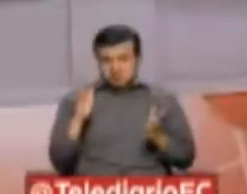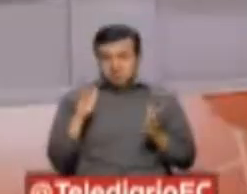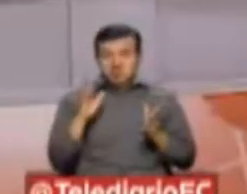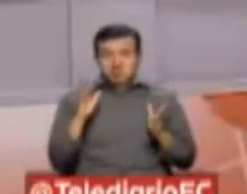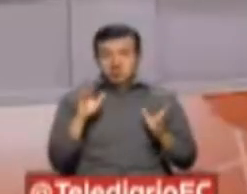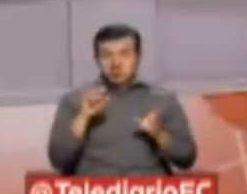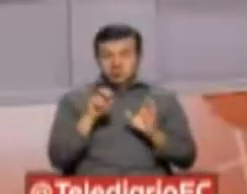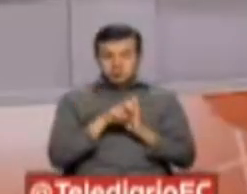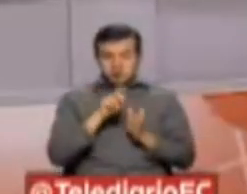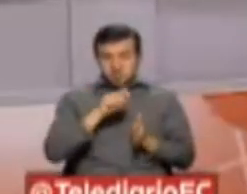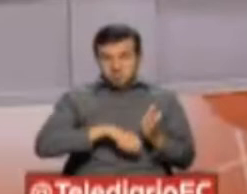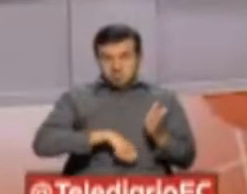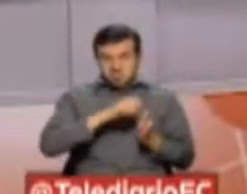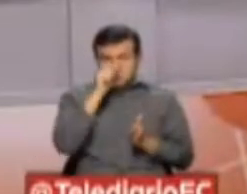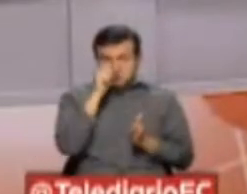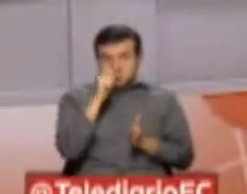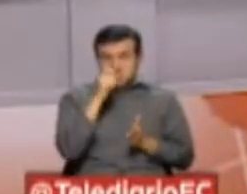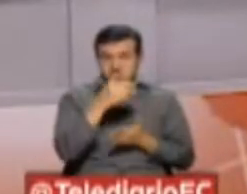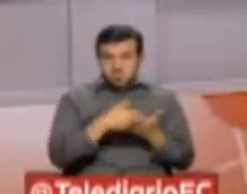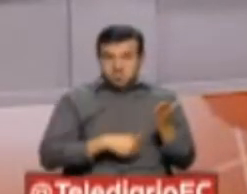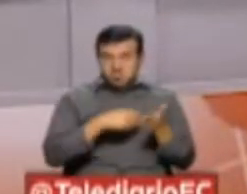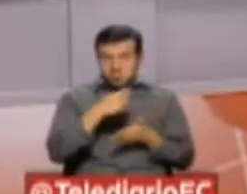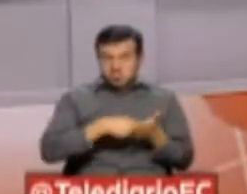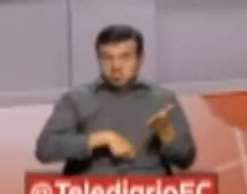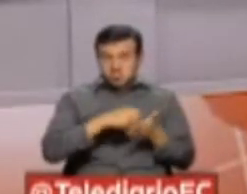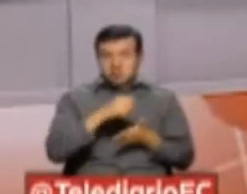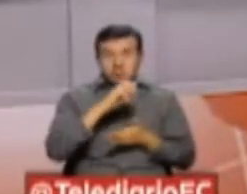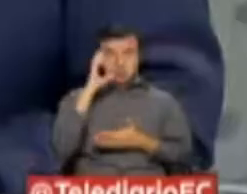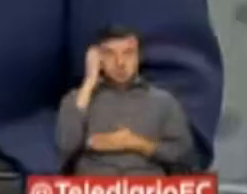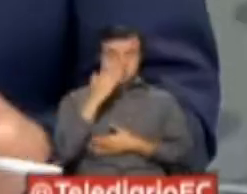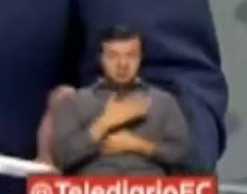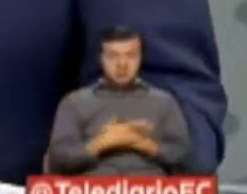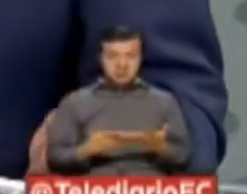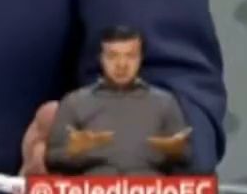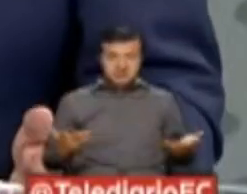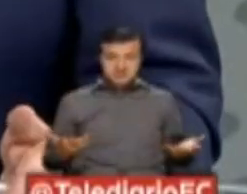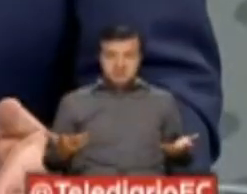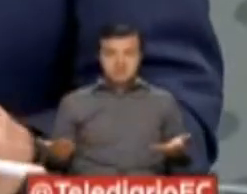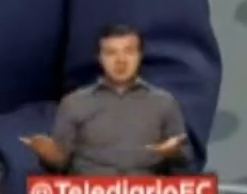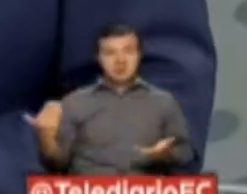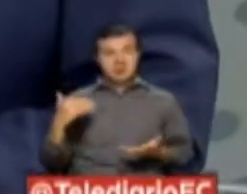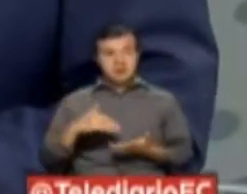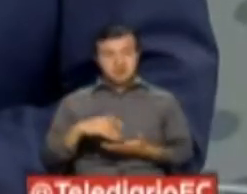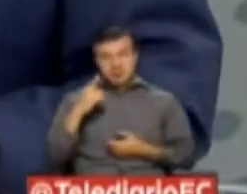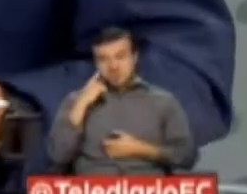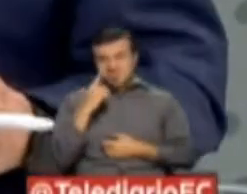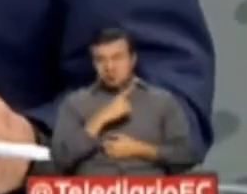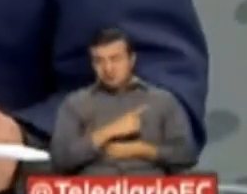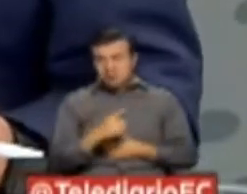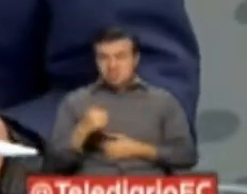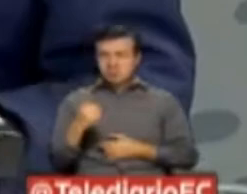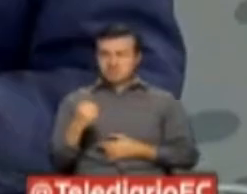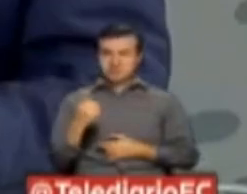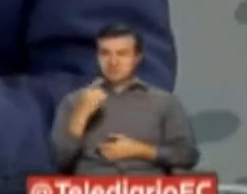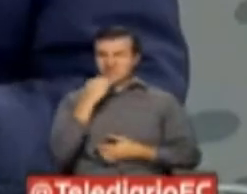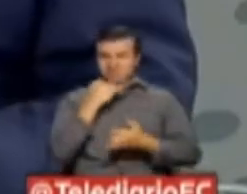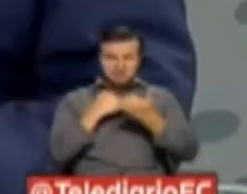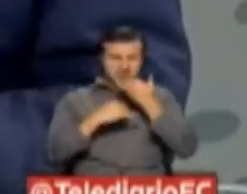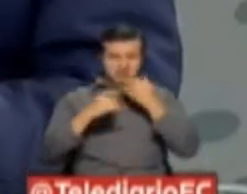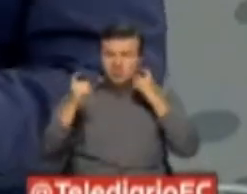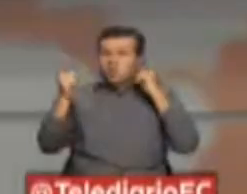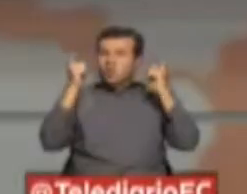con una autorización o un permiso de circulación desde colombia pero que nuevamente denota debilidad en el